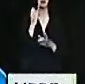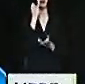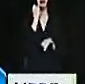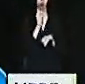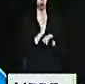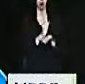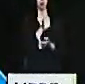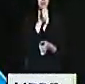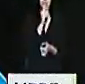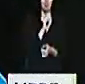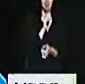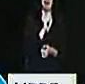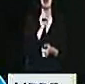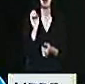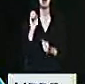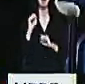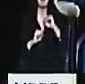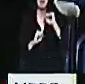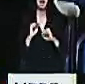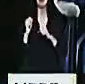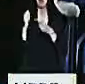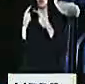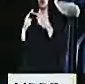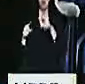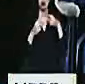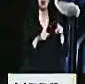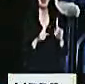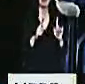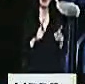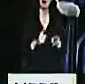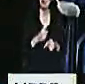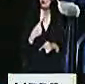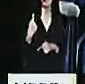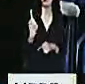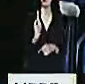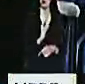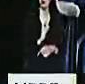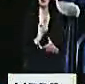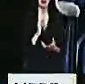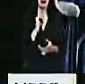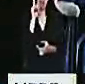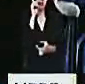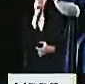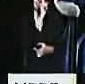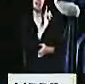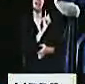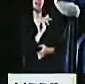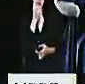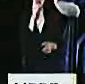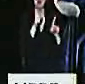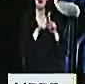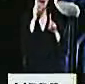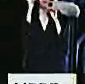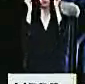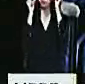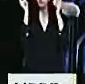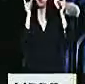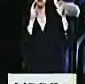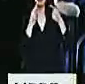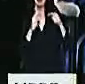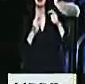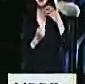privada, ya sea empresa u otra, tenemos que ser es difícil, no es fácil, pero tenemos que ser creativos y tratar